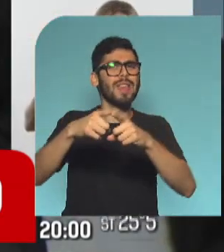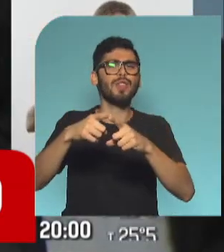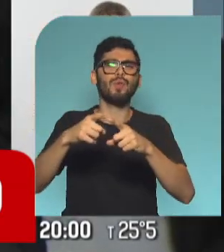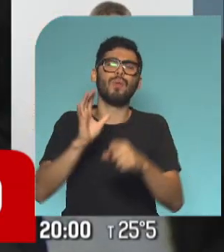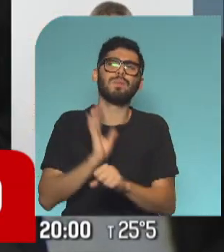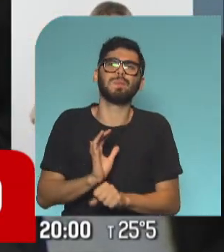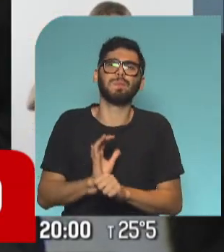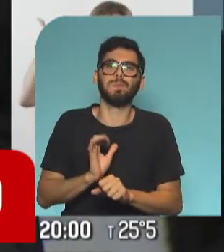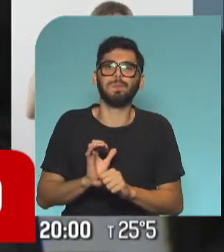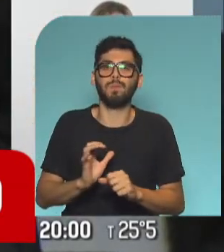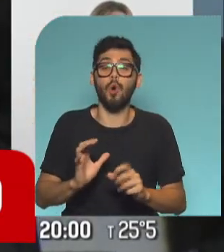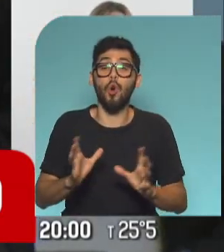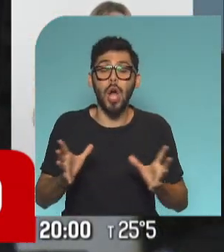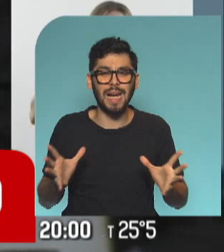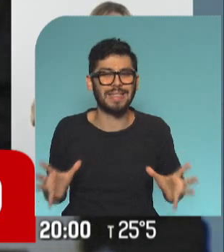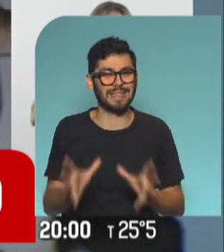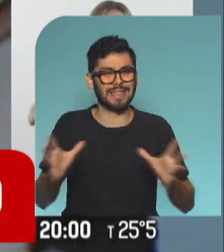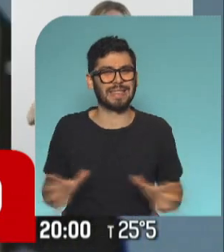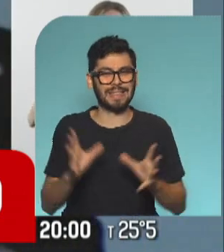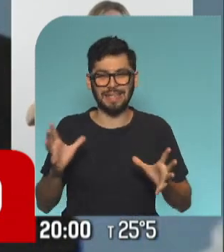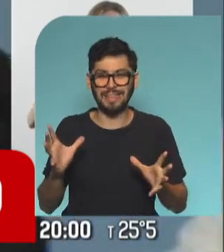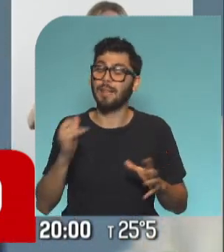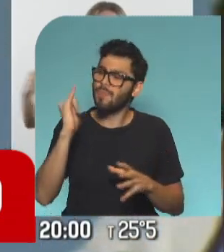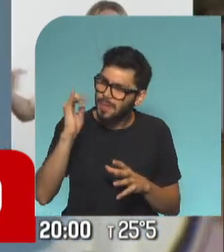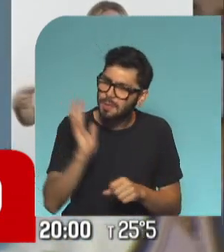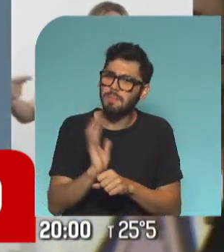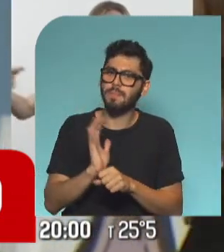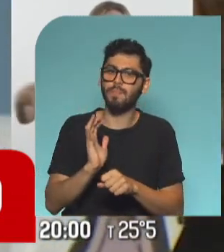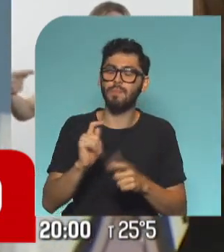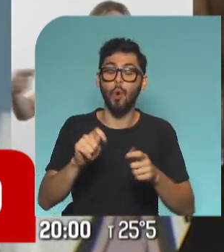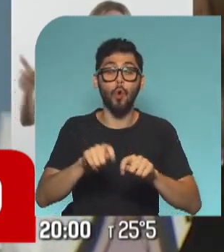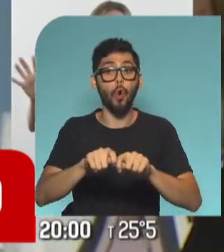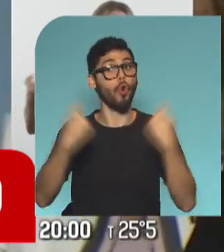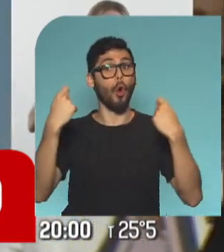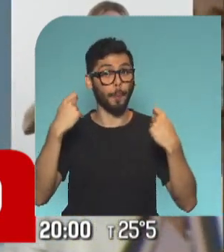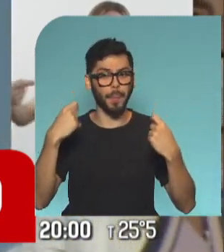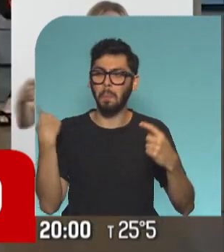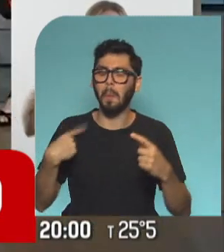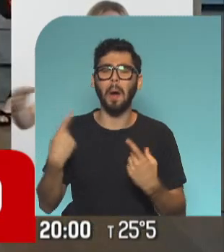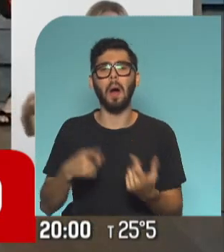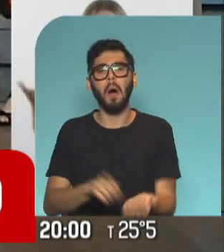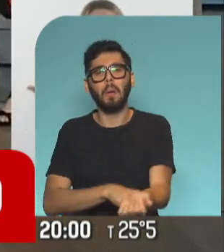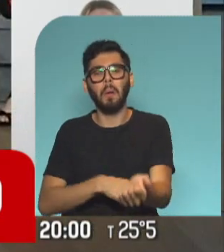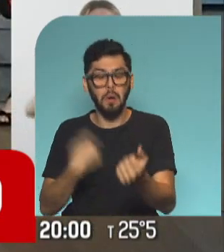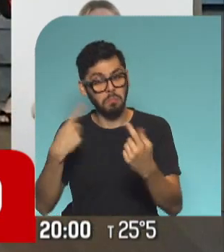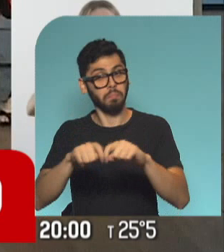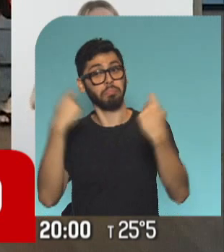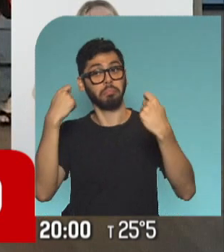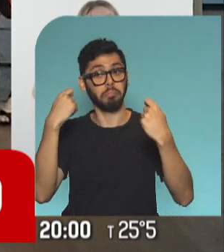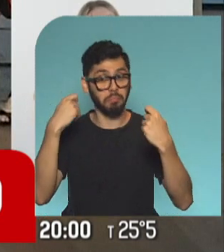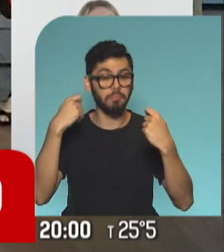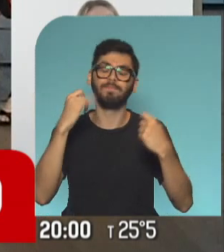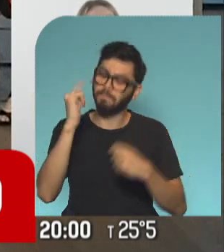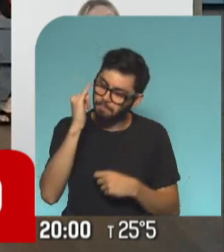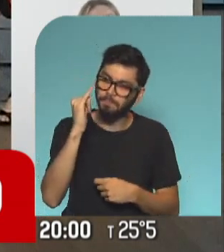se quiere a que nos animemos y es disruptiva fuera y fuera de lo que estamos acostumbrados e incluso un país que también se ha